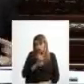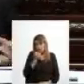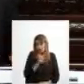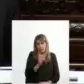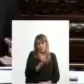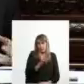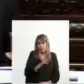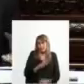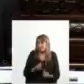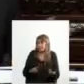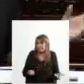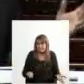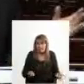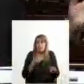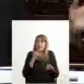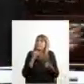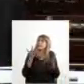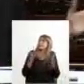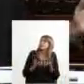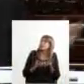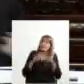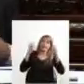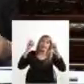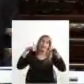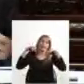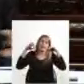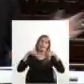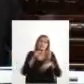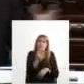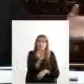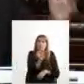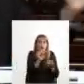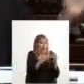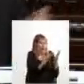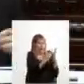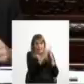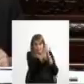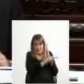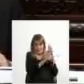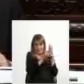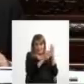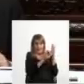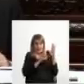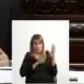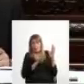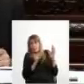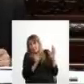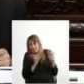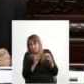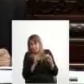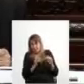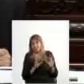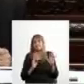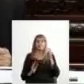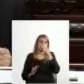estar en la seca y que caigan dos, tres milímetros. Son dos, tres milímetros en una seca enorme. Y por eso es